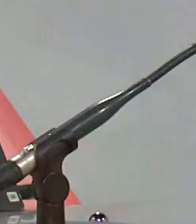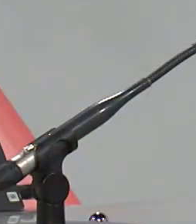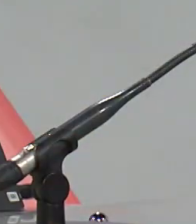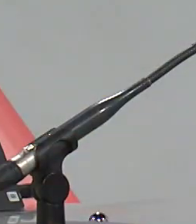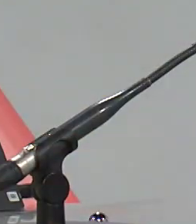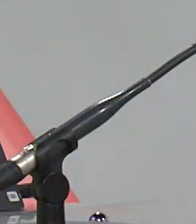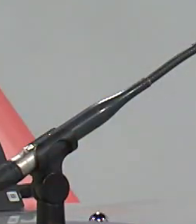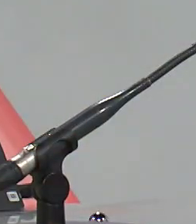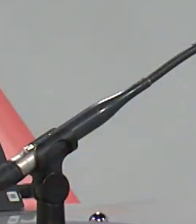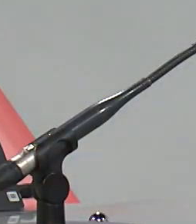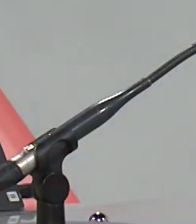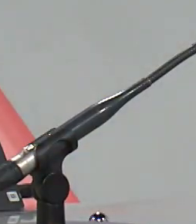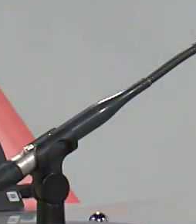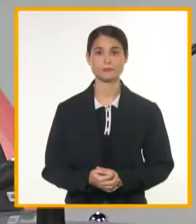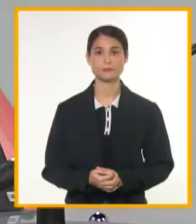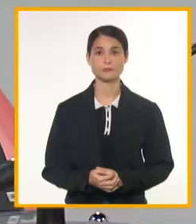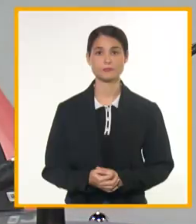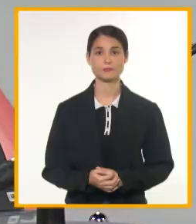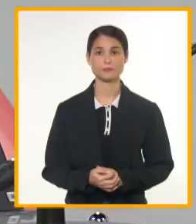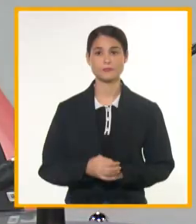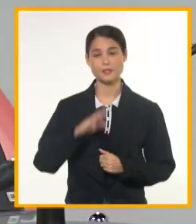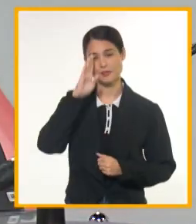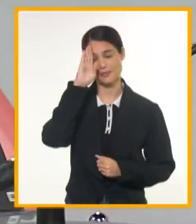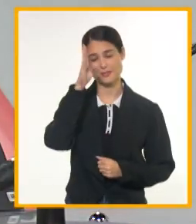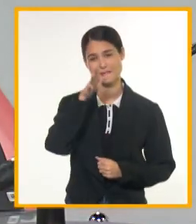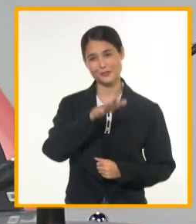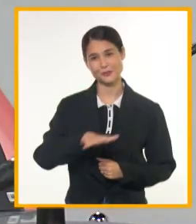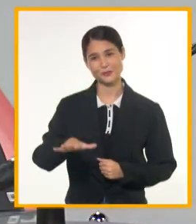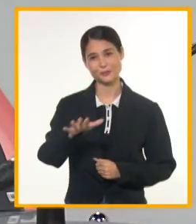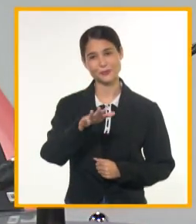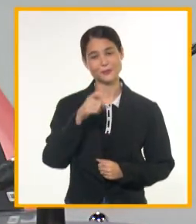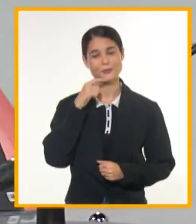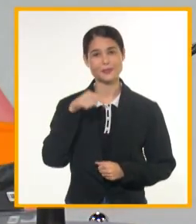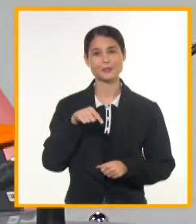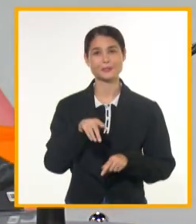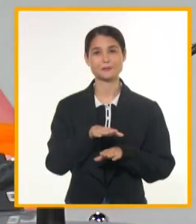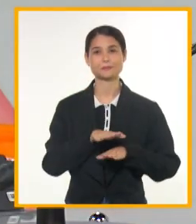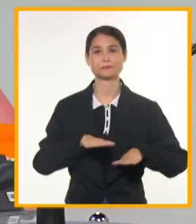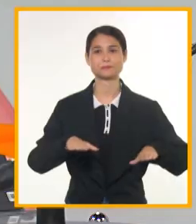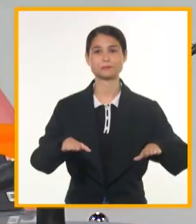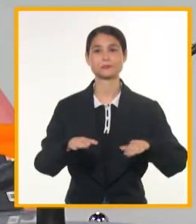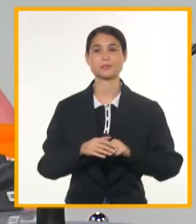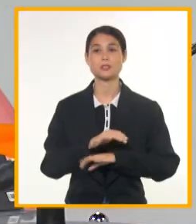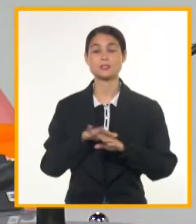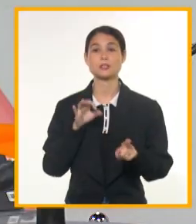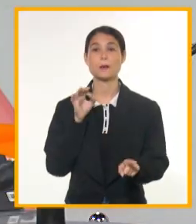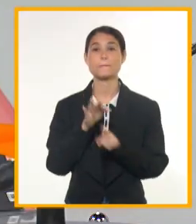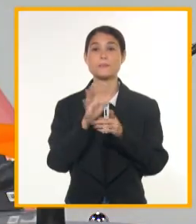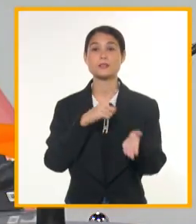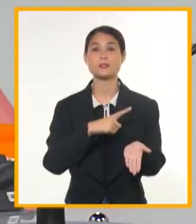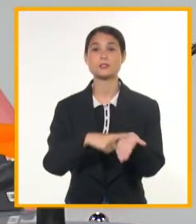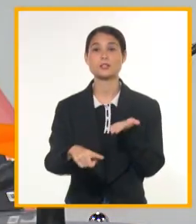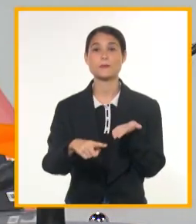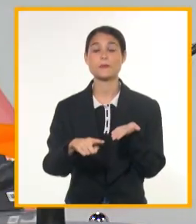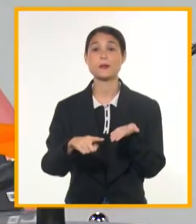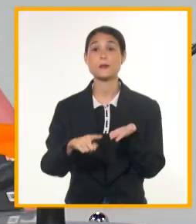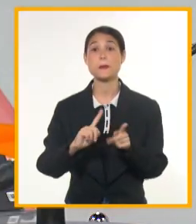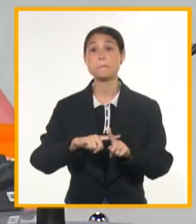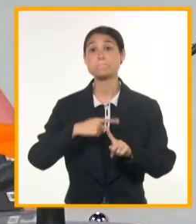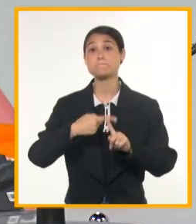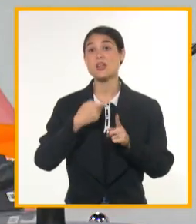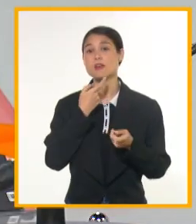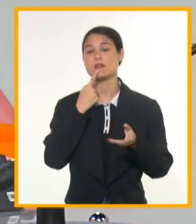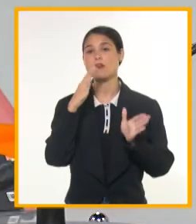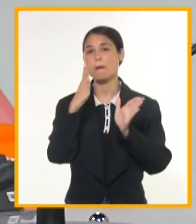Hola, un saludo a toda la teleaudiencia de la Mesa Redonda. Estamos comenzando la semana y a la vez despidiendo el mes